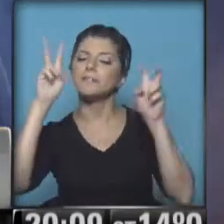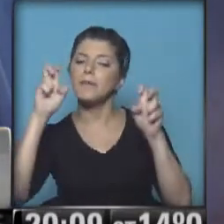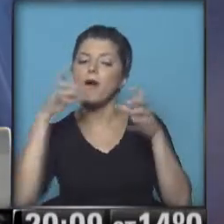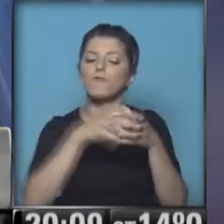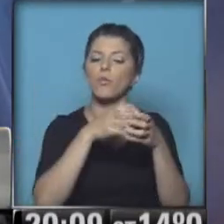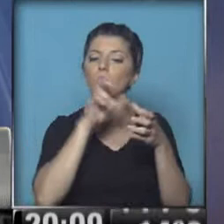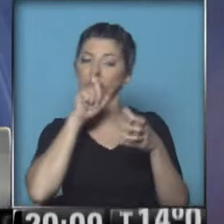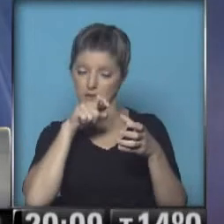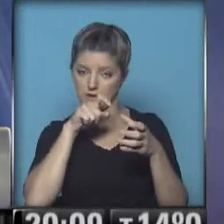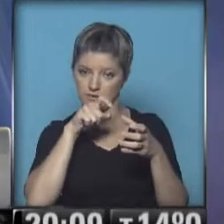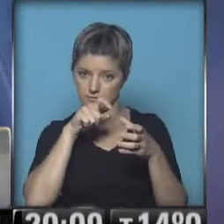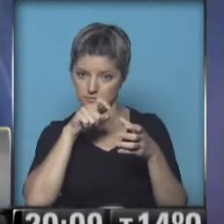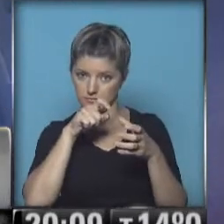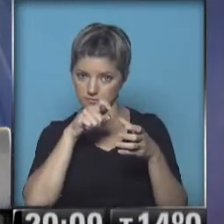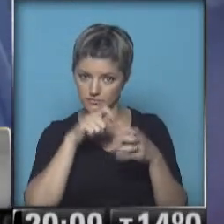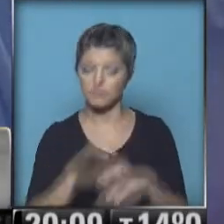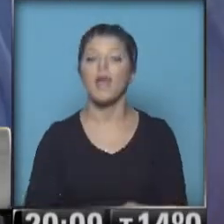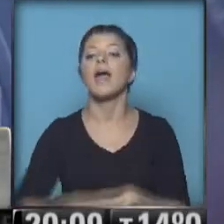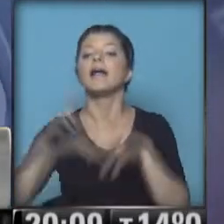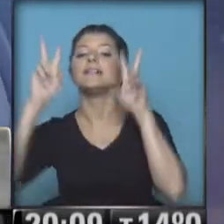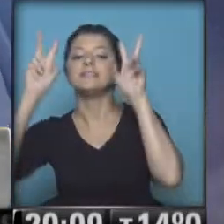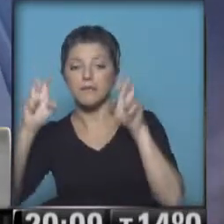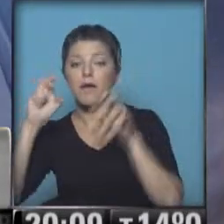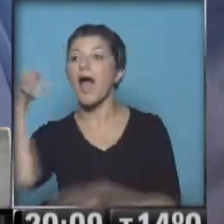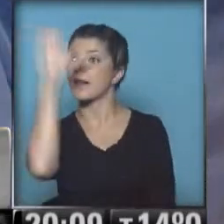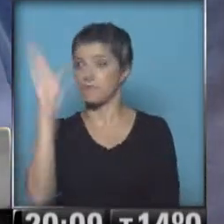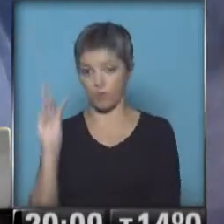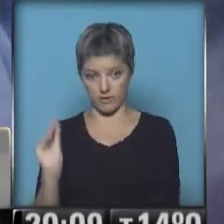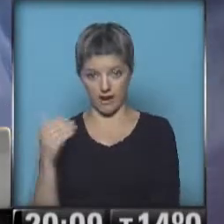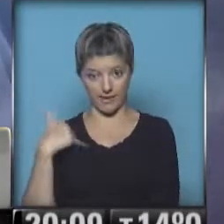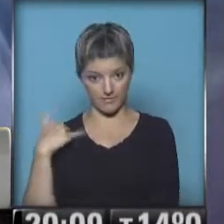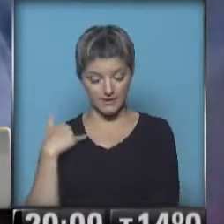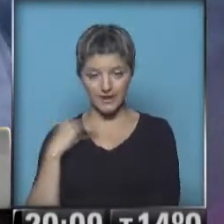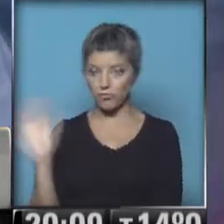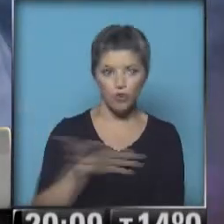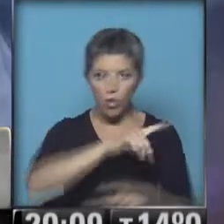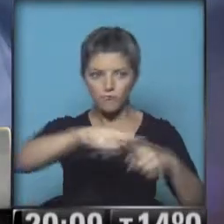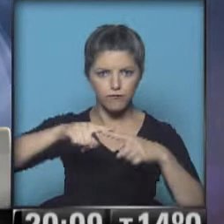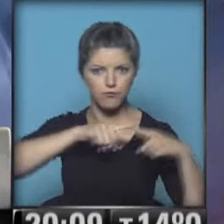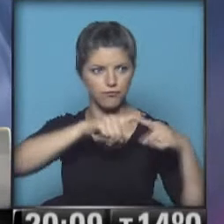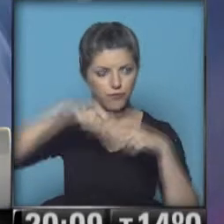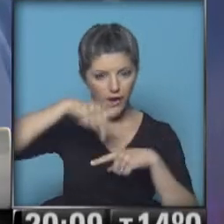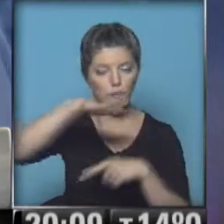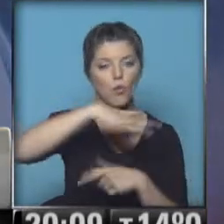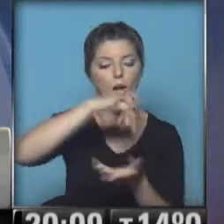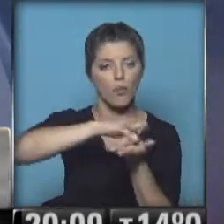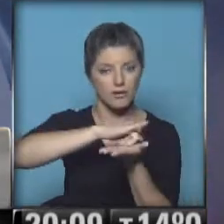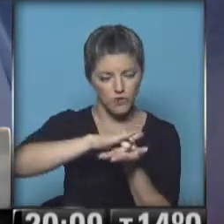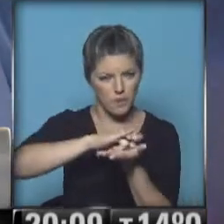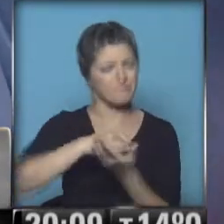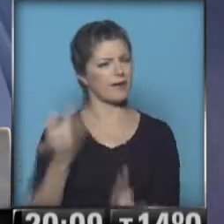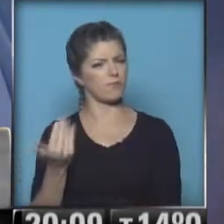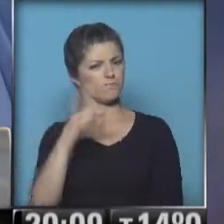tema república argentina está siendo tan comentado tan debatido en esta ciudad no solamente